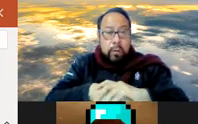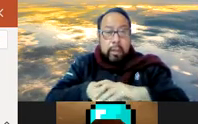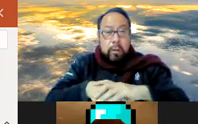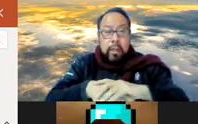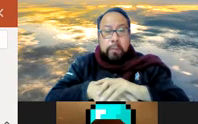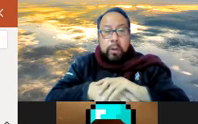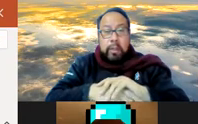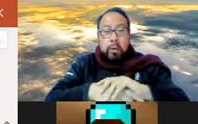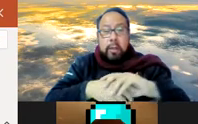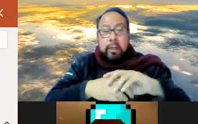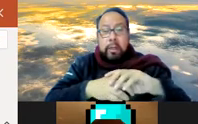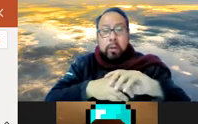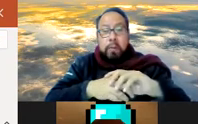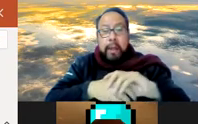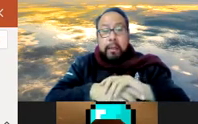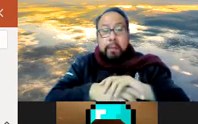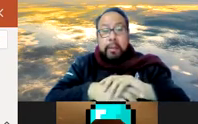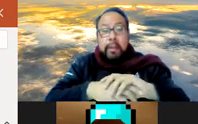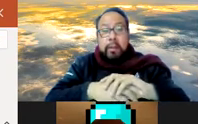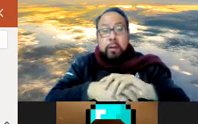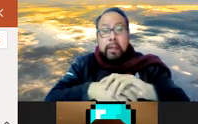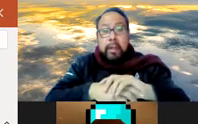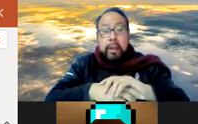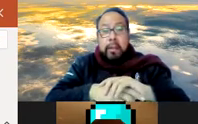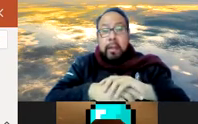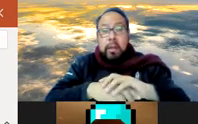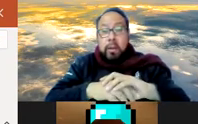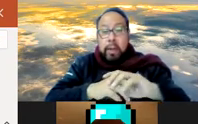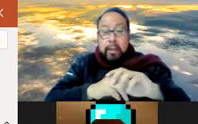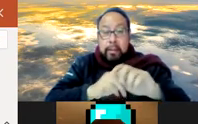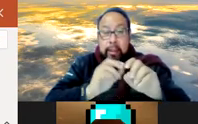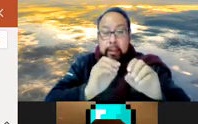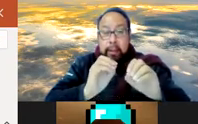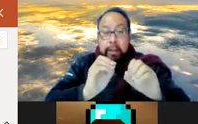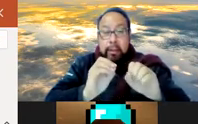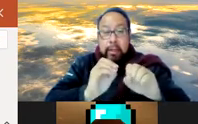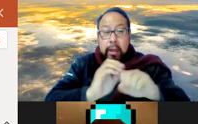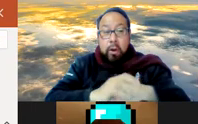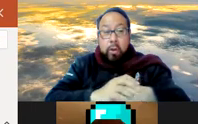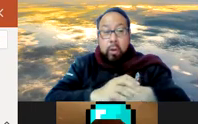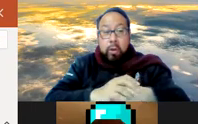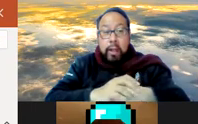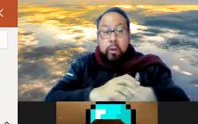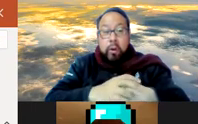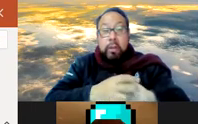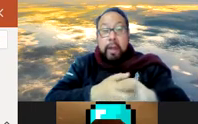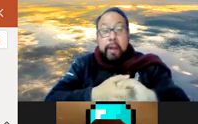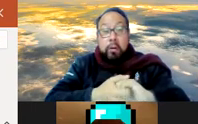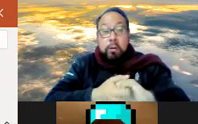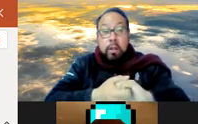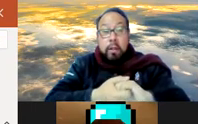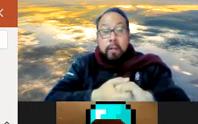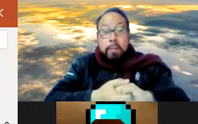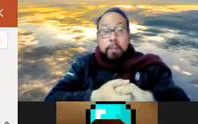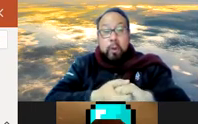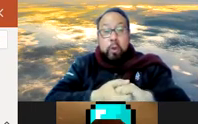En muchas ocasiones, las ponencias o los artículos son parte de la investigación más largas, como las tesis de maestría o doctorado o